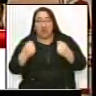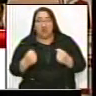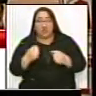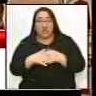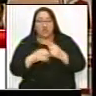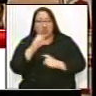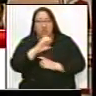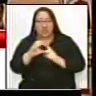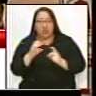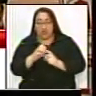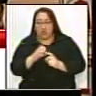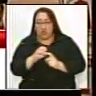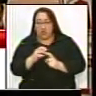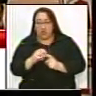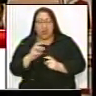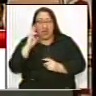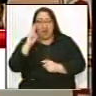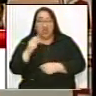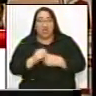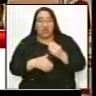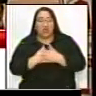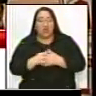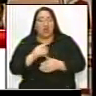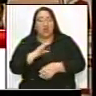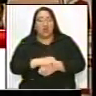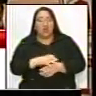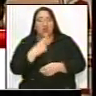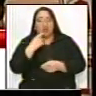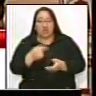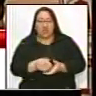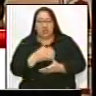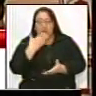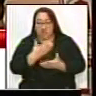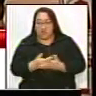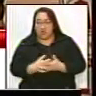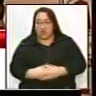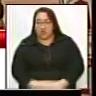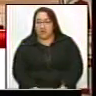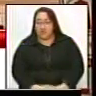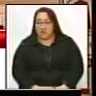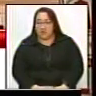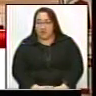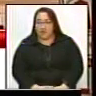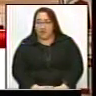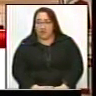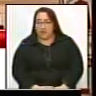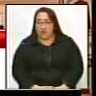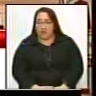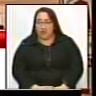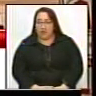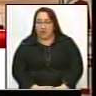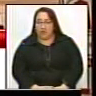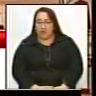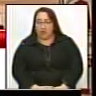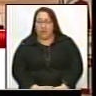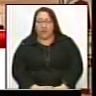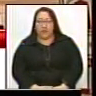los ciudadanos, de la razón de que la doctora esté aquí. Nada más. Muchas gracias.